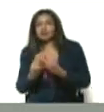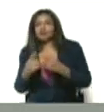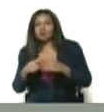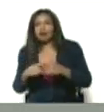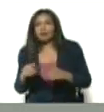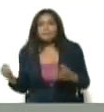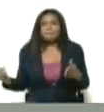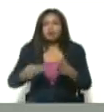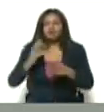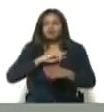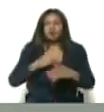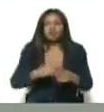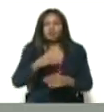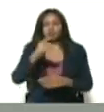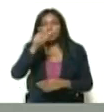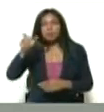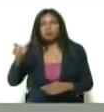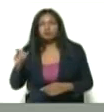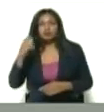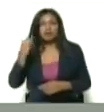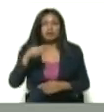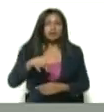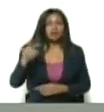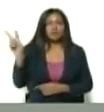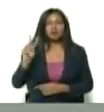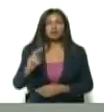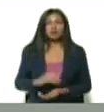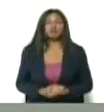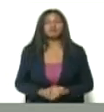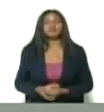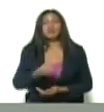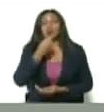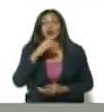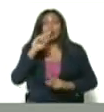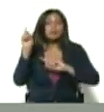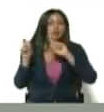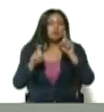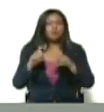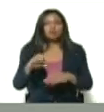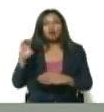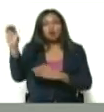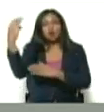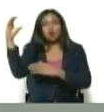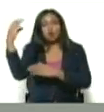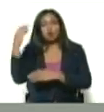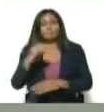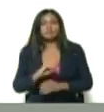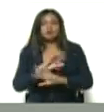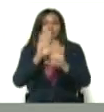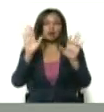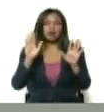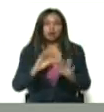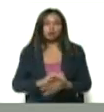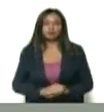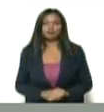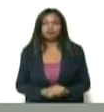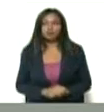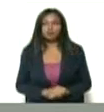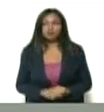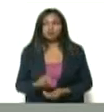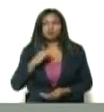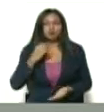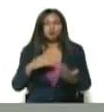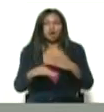impacto sobre los números que se están dando en Venezuela. Muy buena pregunta, William. Colombia, correcto. Fíjate, nosotros